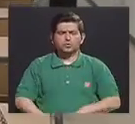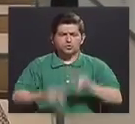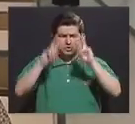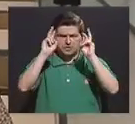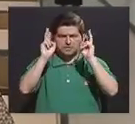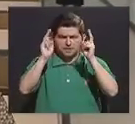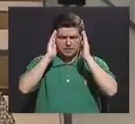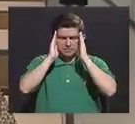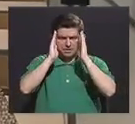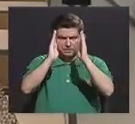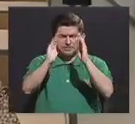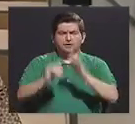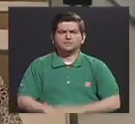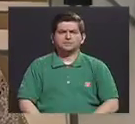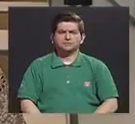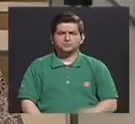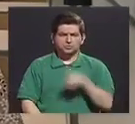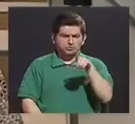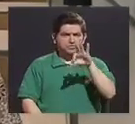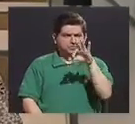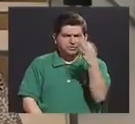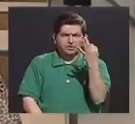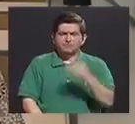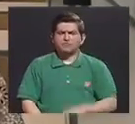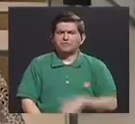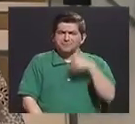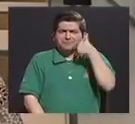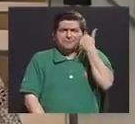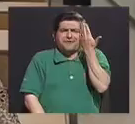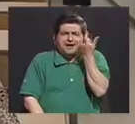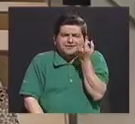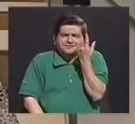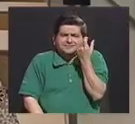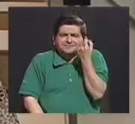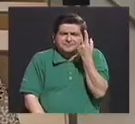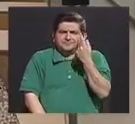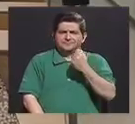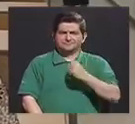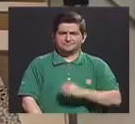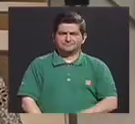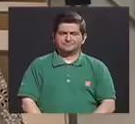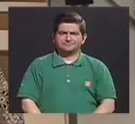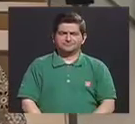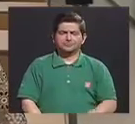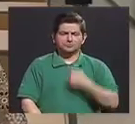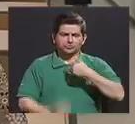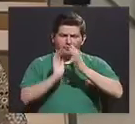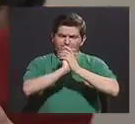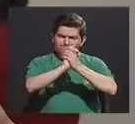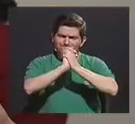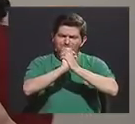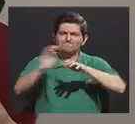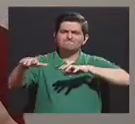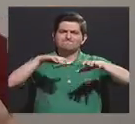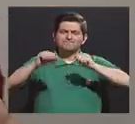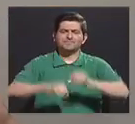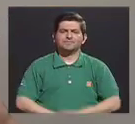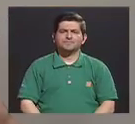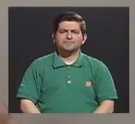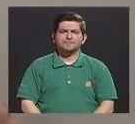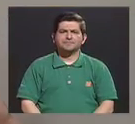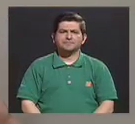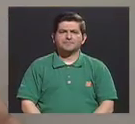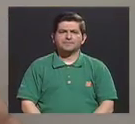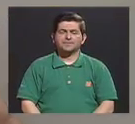una manera muy muy muy fácil de comprender y los felicito por esta actividad haría